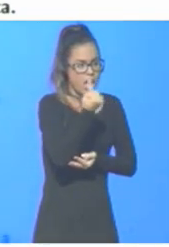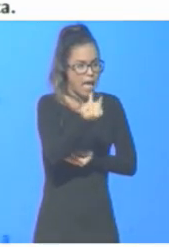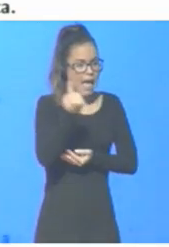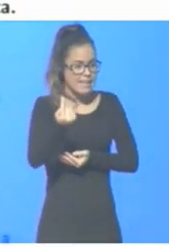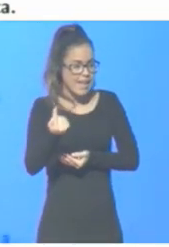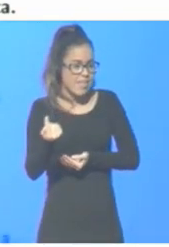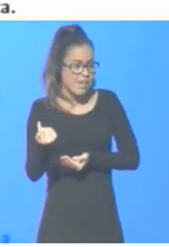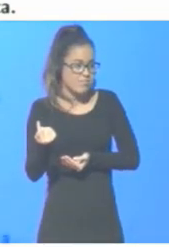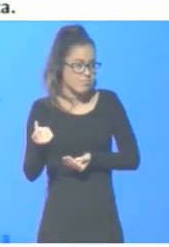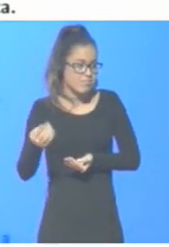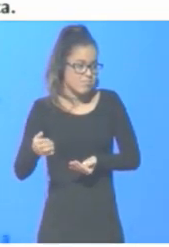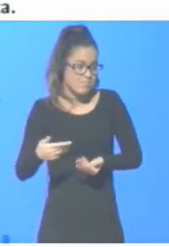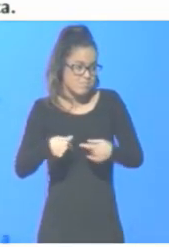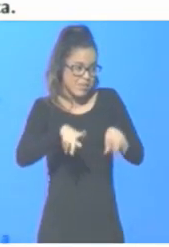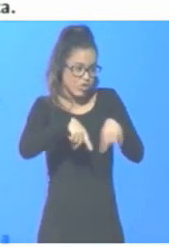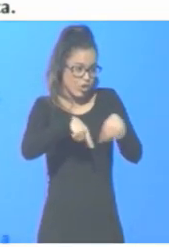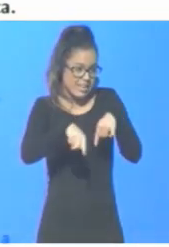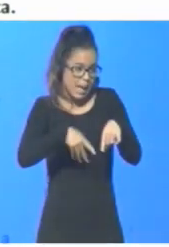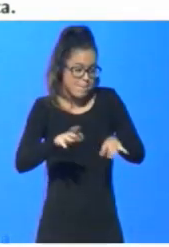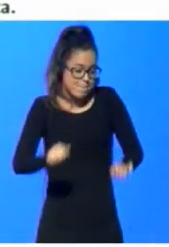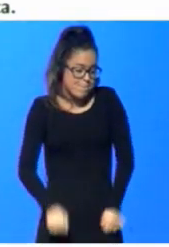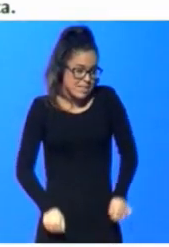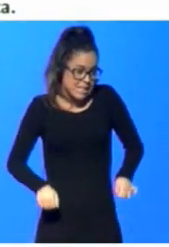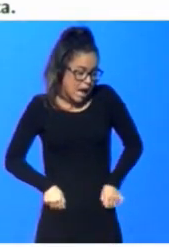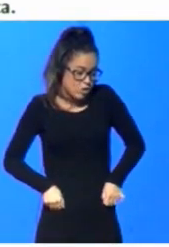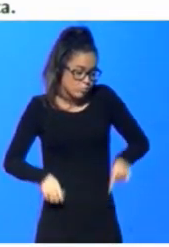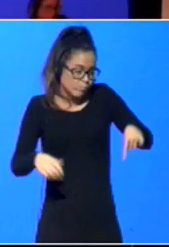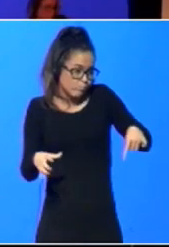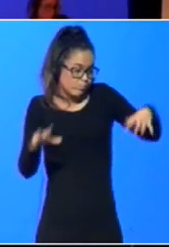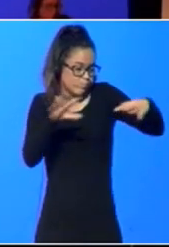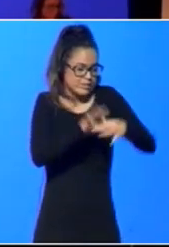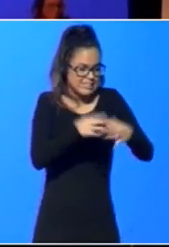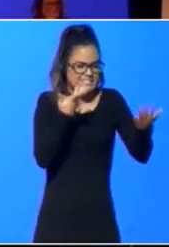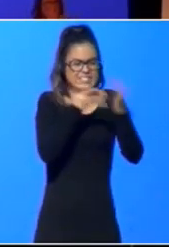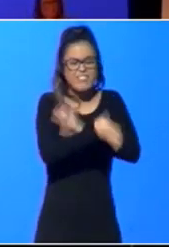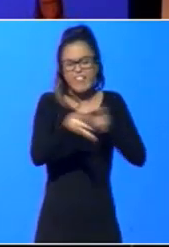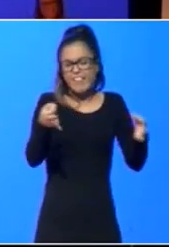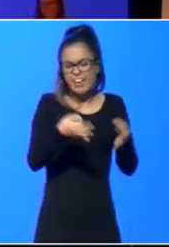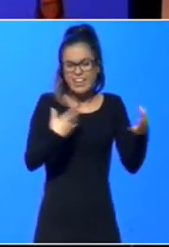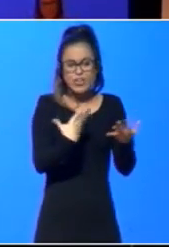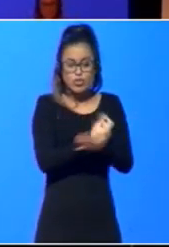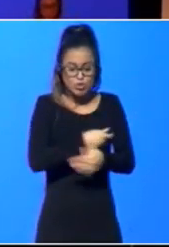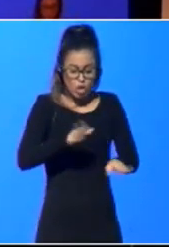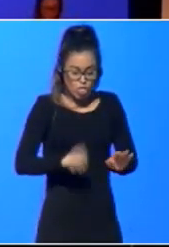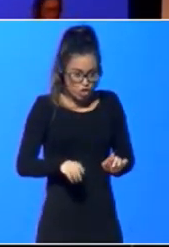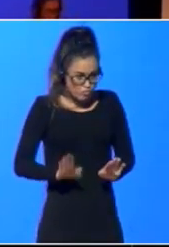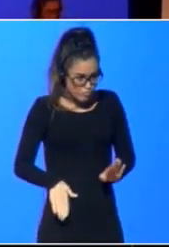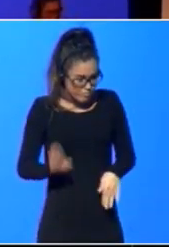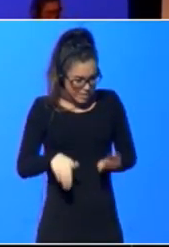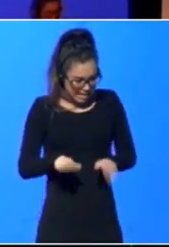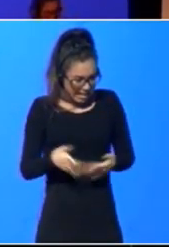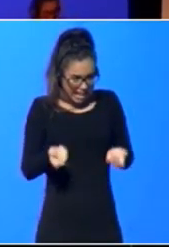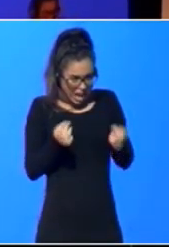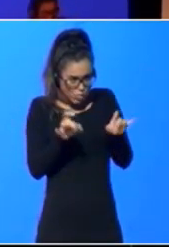pantalón, ¿no? Y eso quiere decir que ni todos tenemos las mismas piernas, ni tenemos la misma